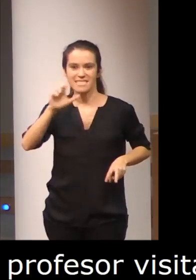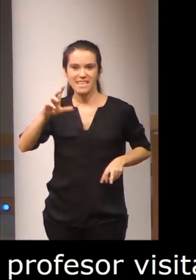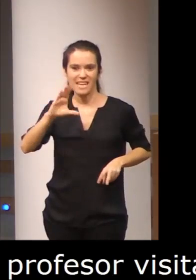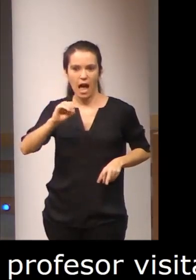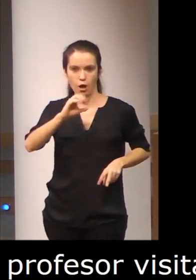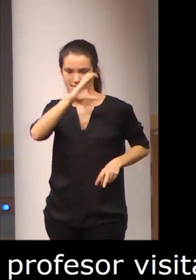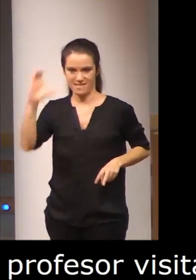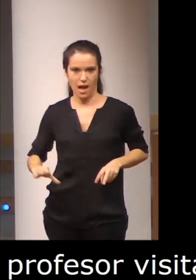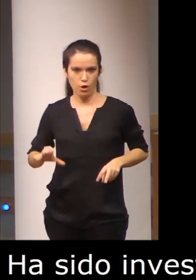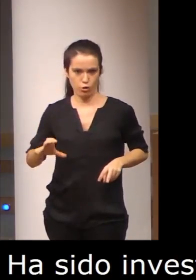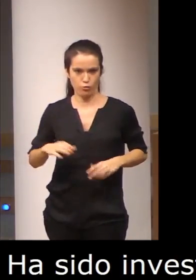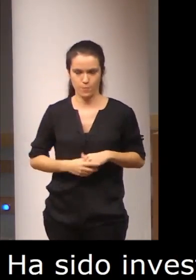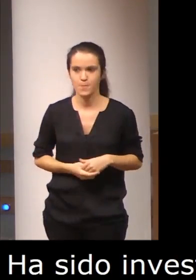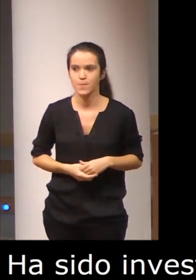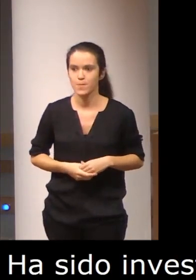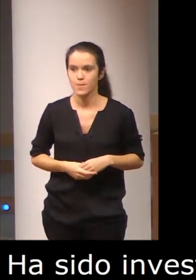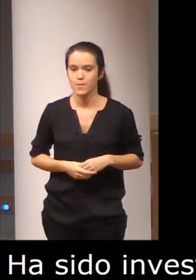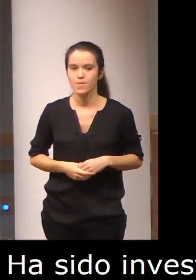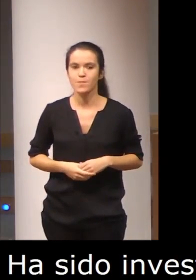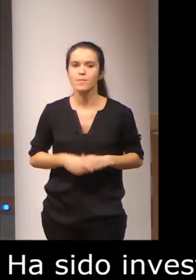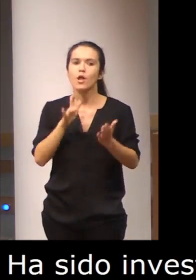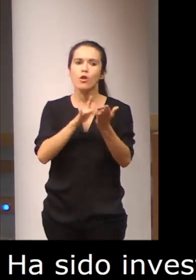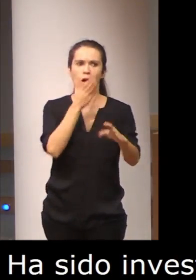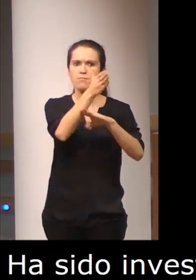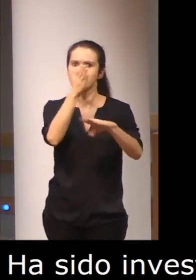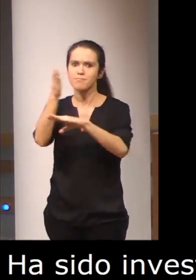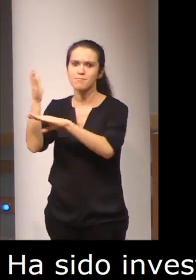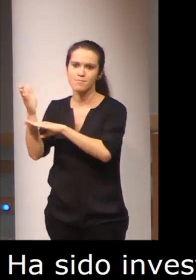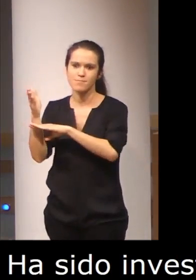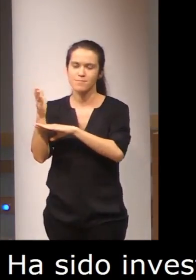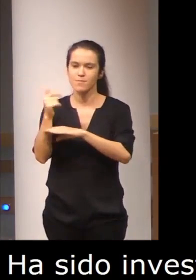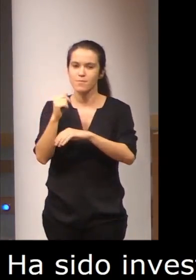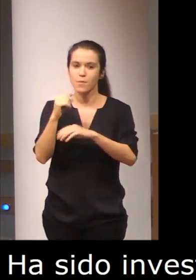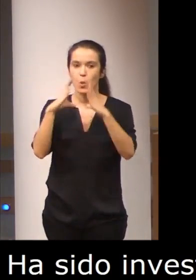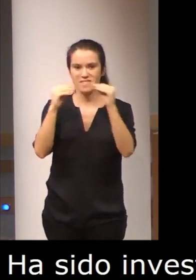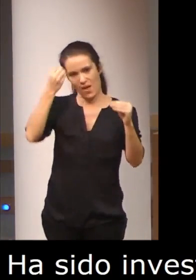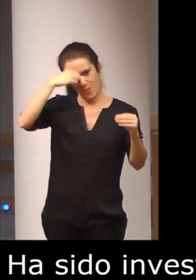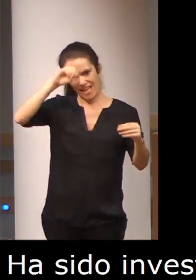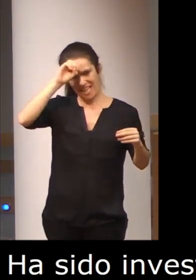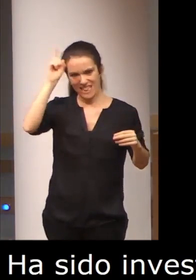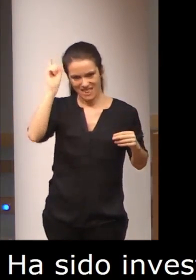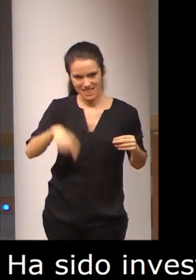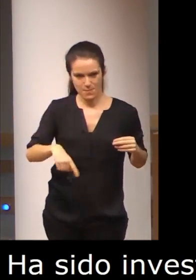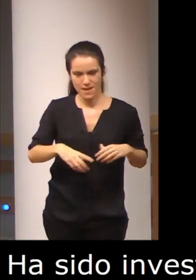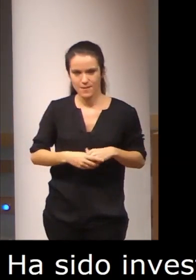Northwestern, y ha realizado estancias en la Freie Universität de Berlín y en la